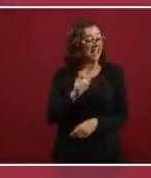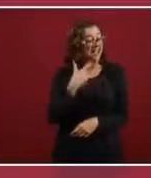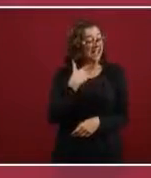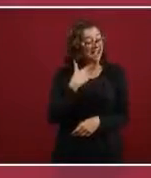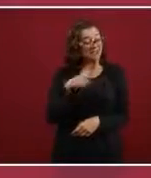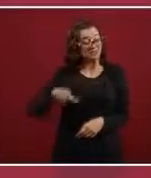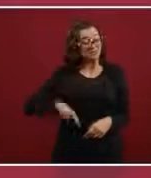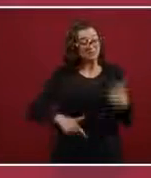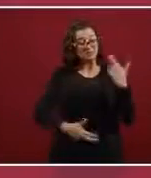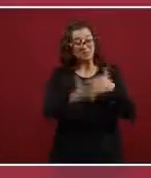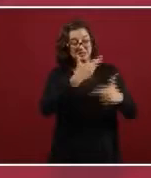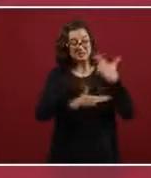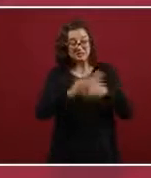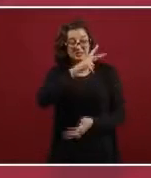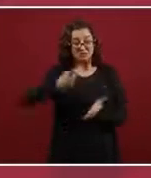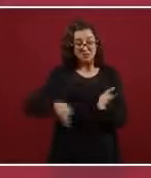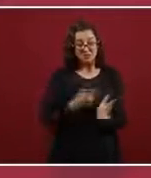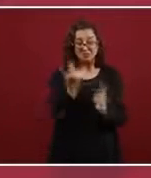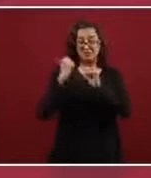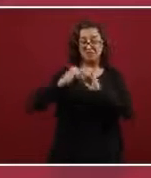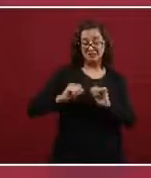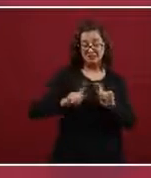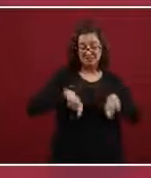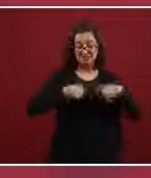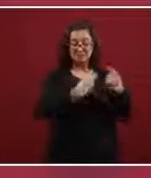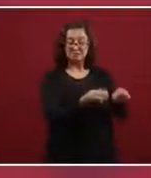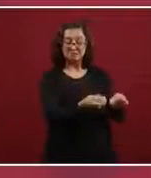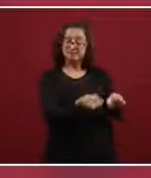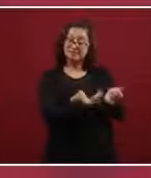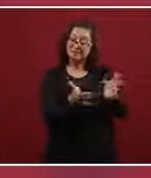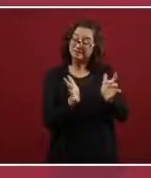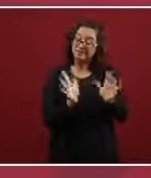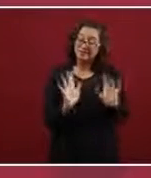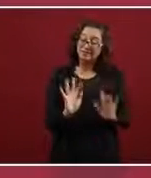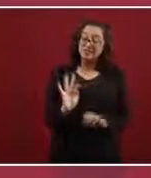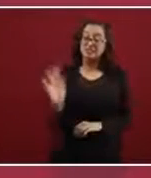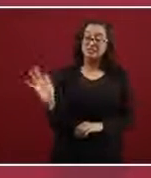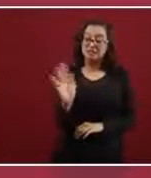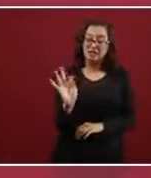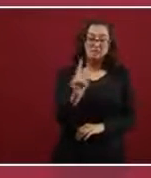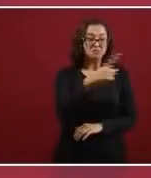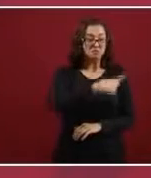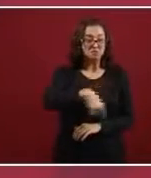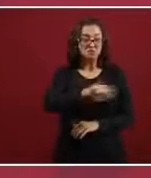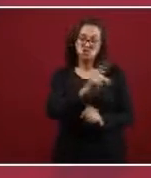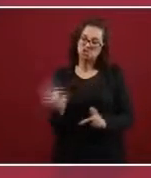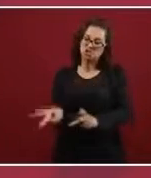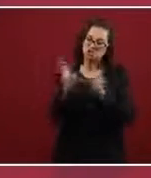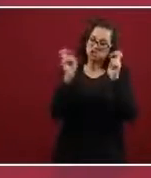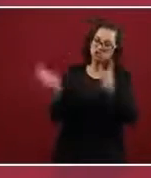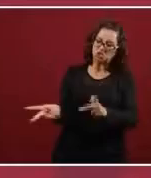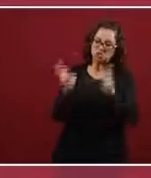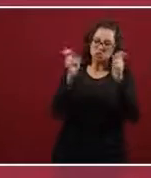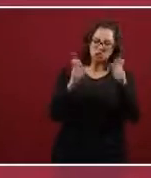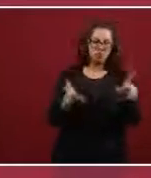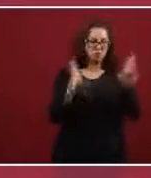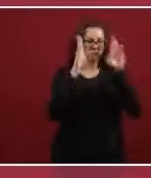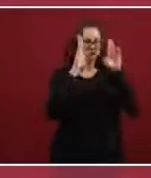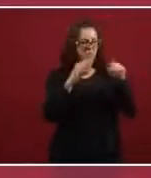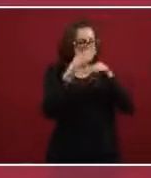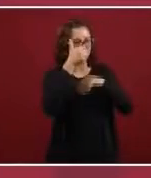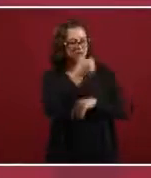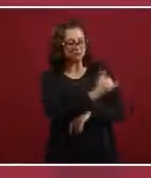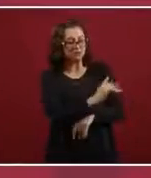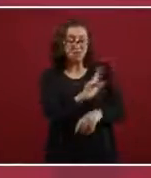si es que regresan, los que saquearon, los conservadores,